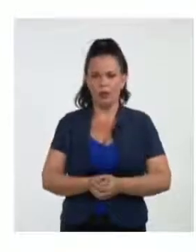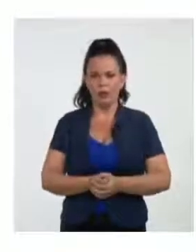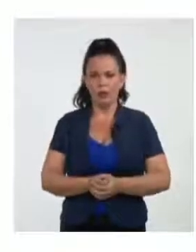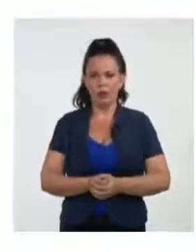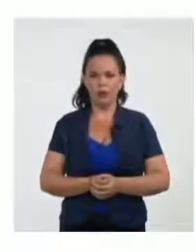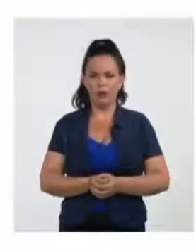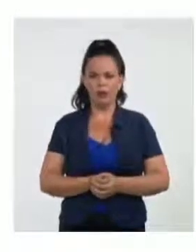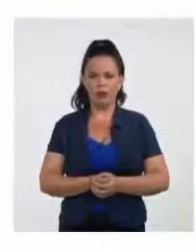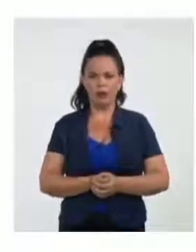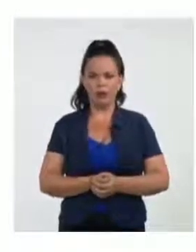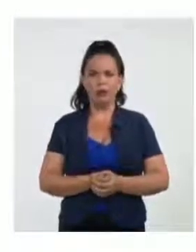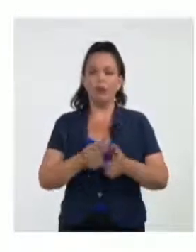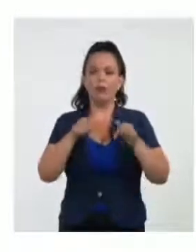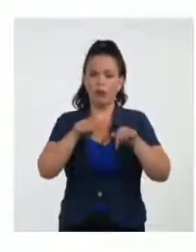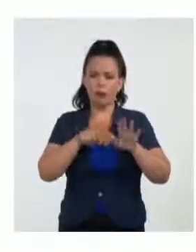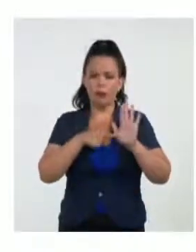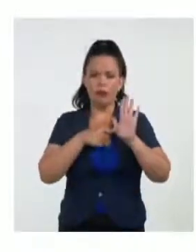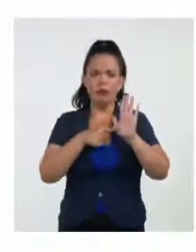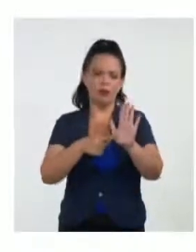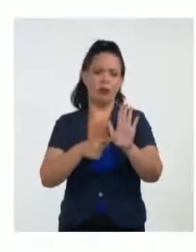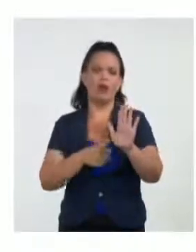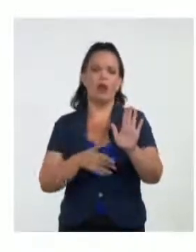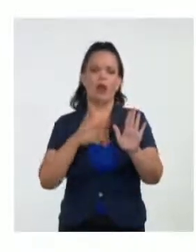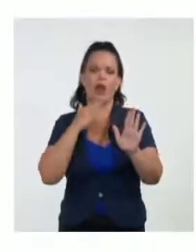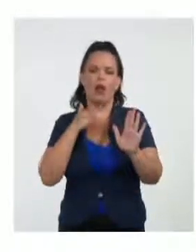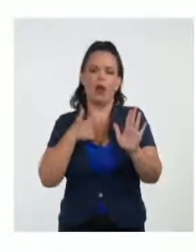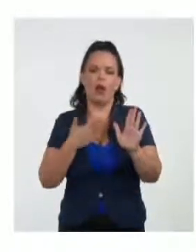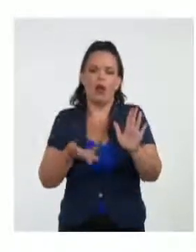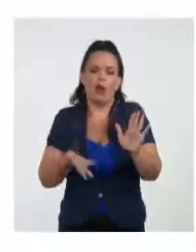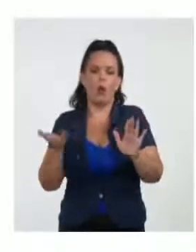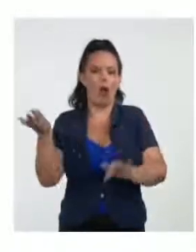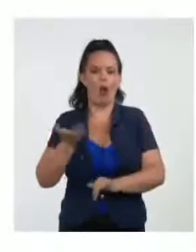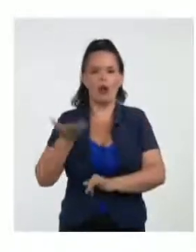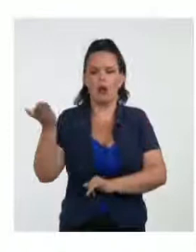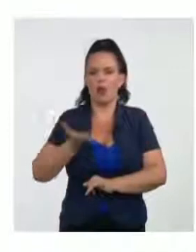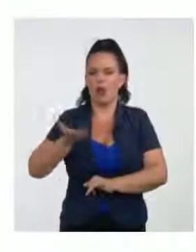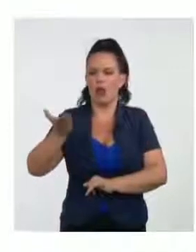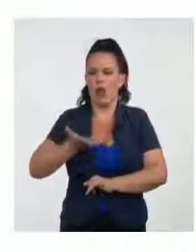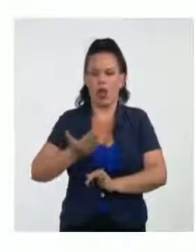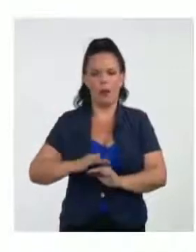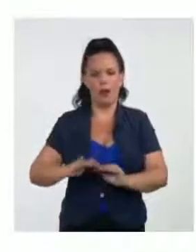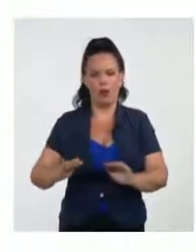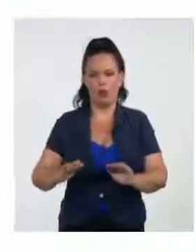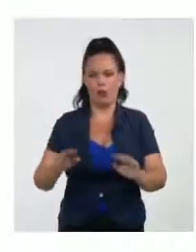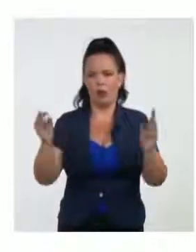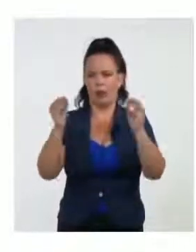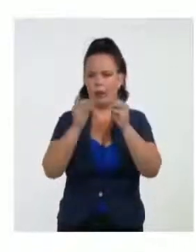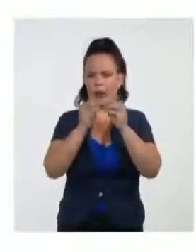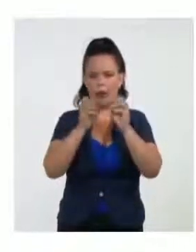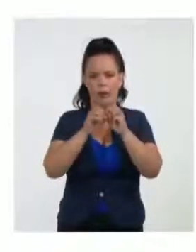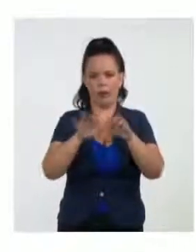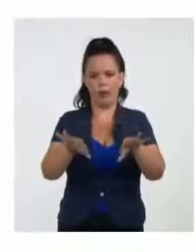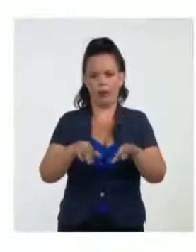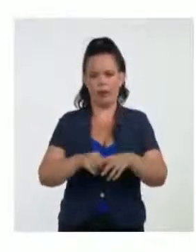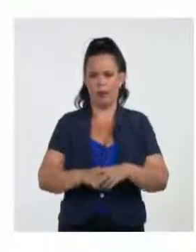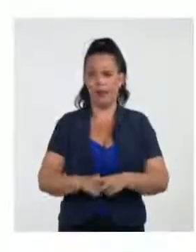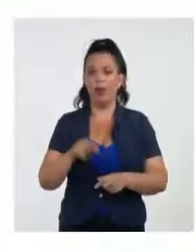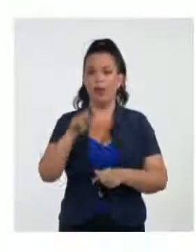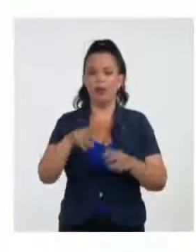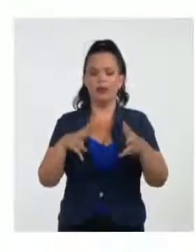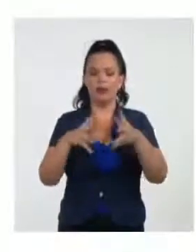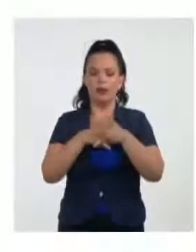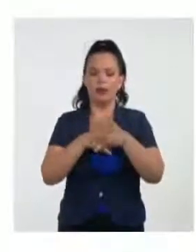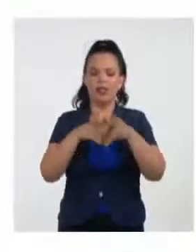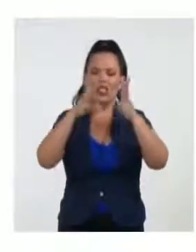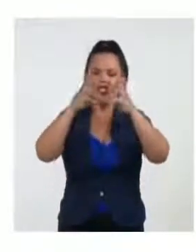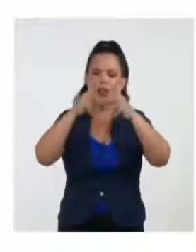el que nos va diciendo con qué velocidad se transmite el virus. Y está muy relacionado con el número reproductivo,